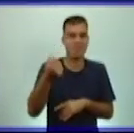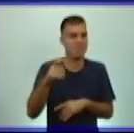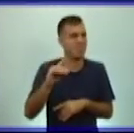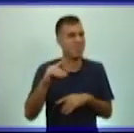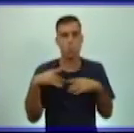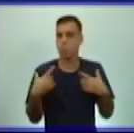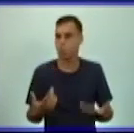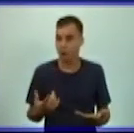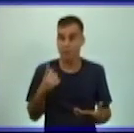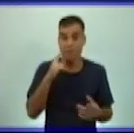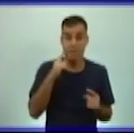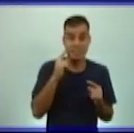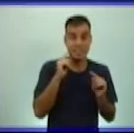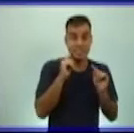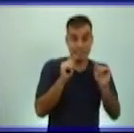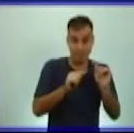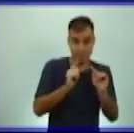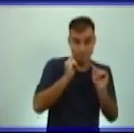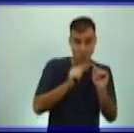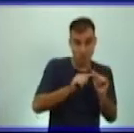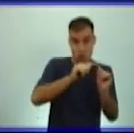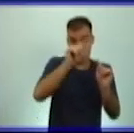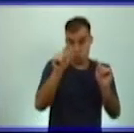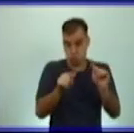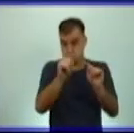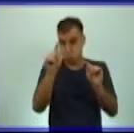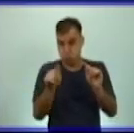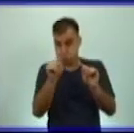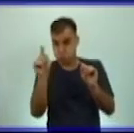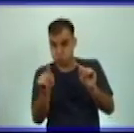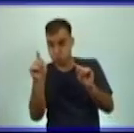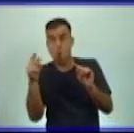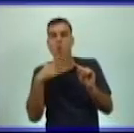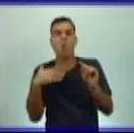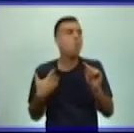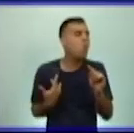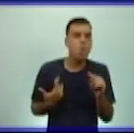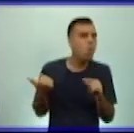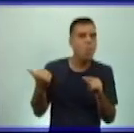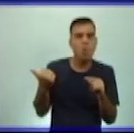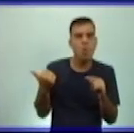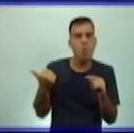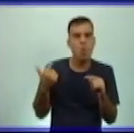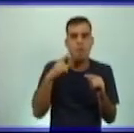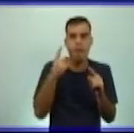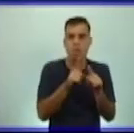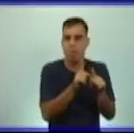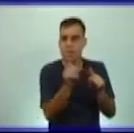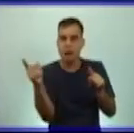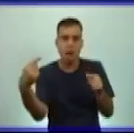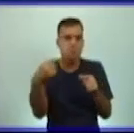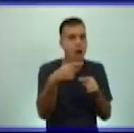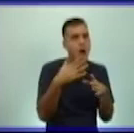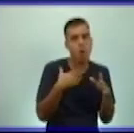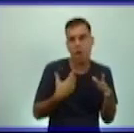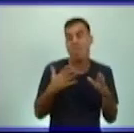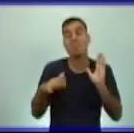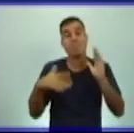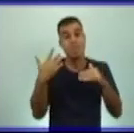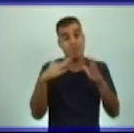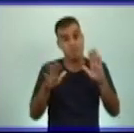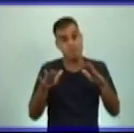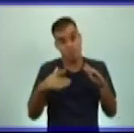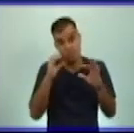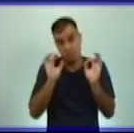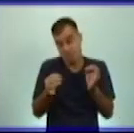enrollado, ¿cómo estarían orientadas las líneas de inducción del campo magnético según la polaridad que surge en este extremo del